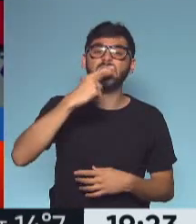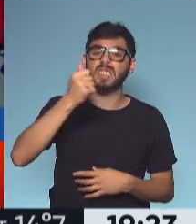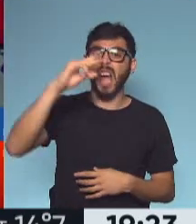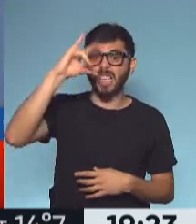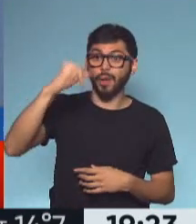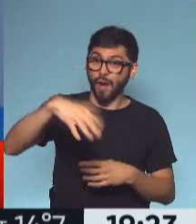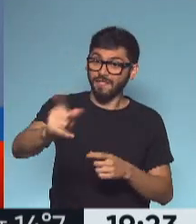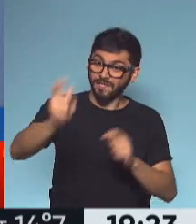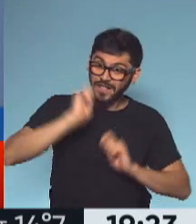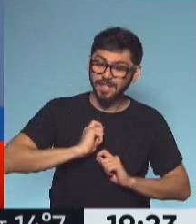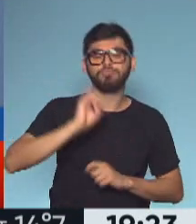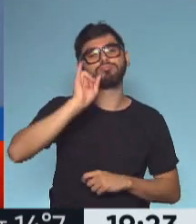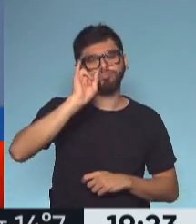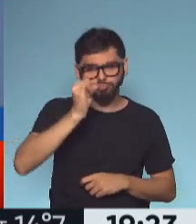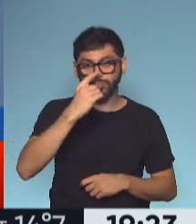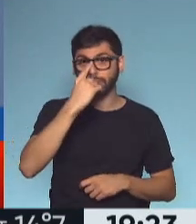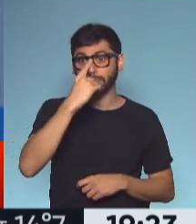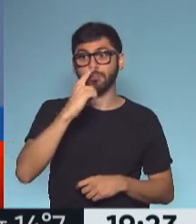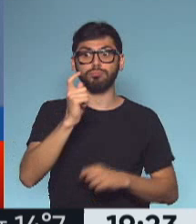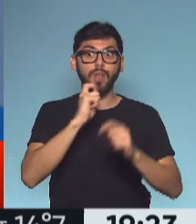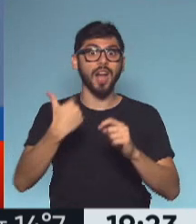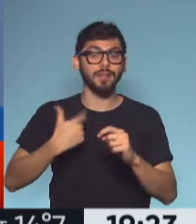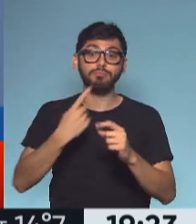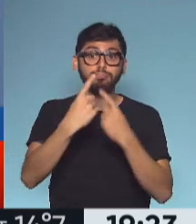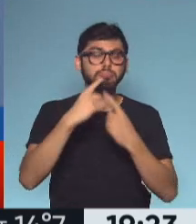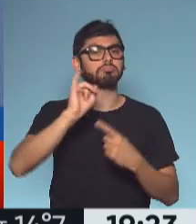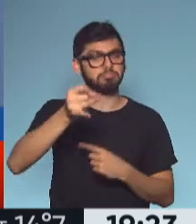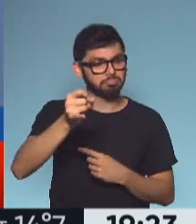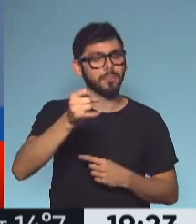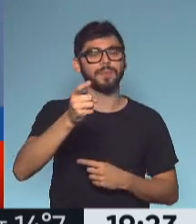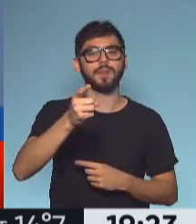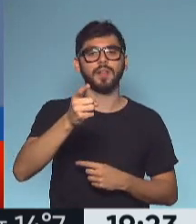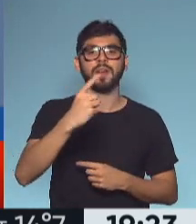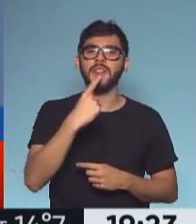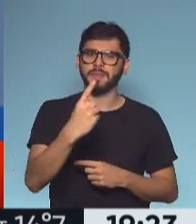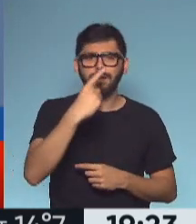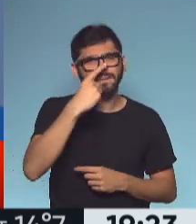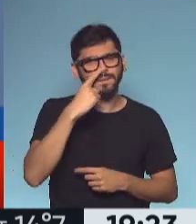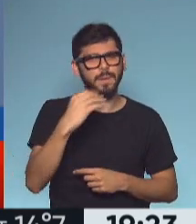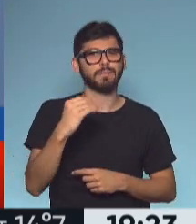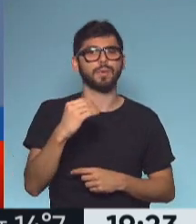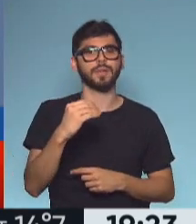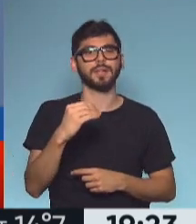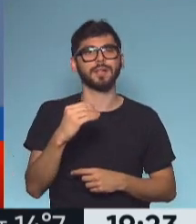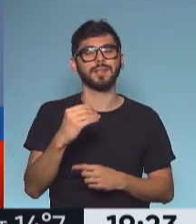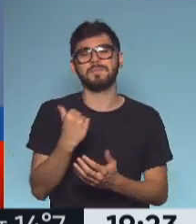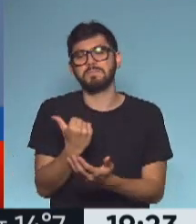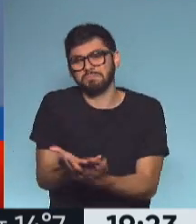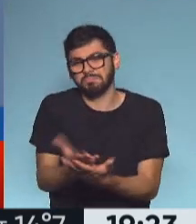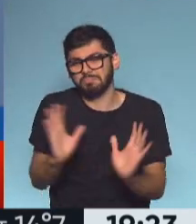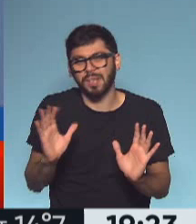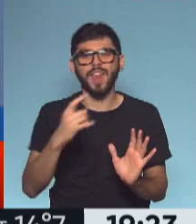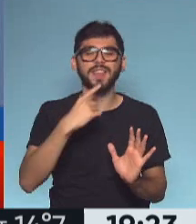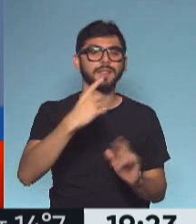venir acá. Hubo declaraciones también a la prensa argentina y donde Pedro Sánchez también se refirió. Es interesante esto, lo planteo aquí, que